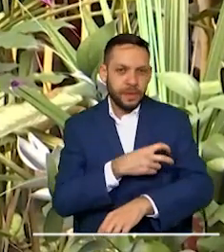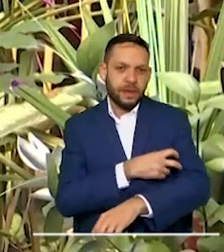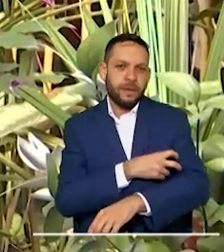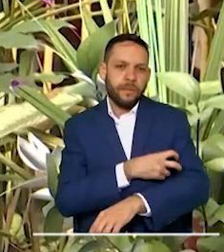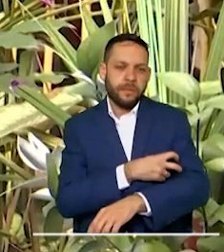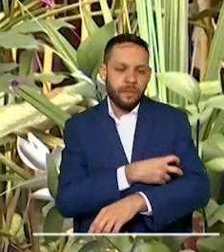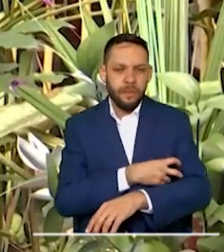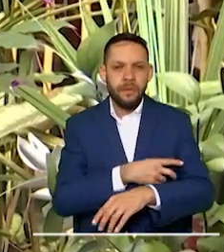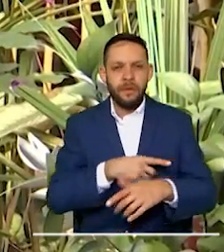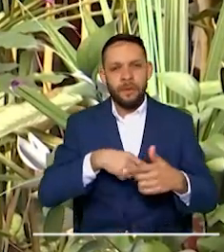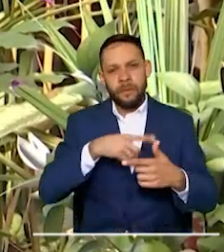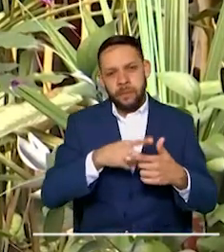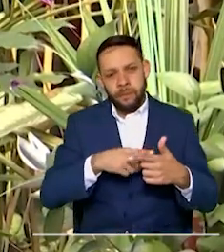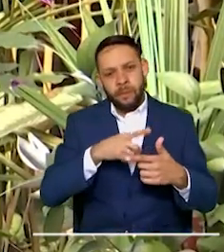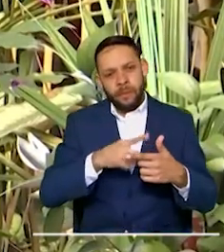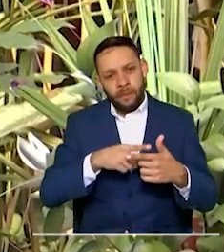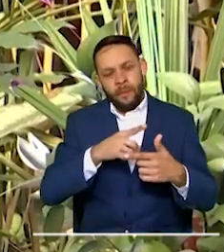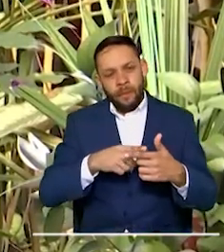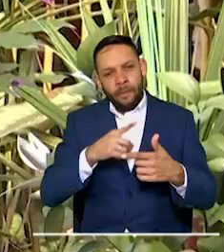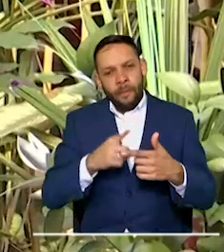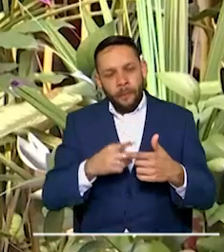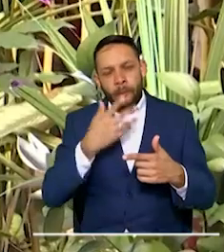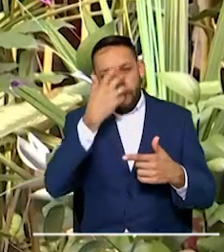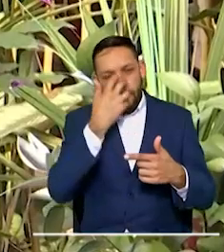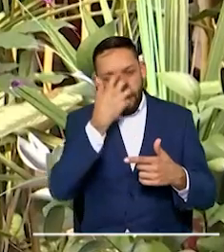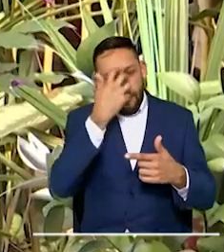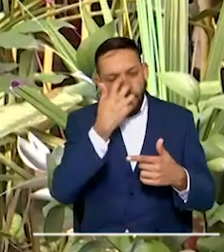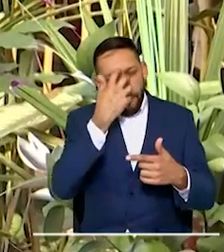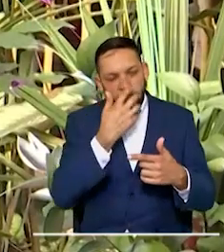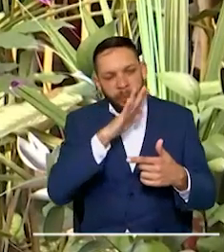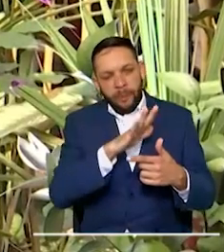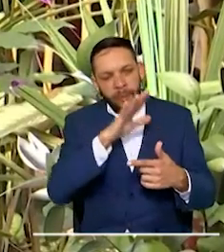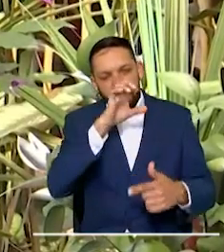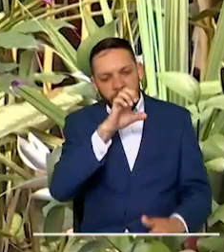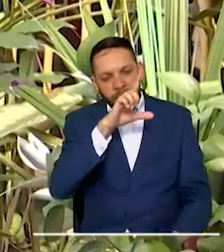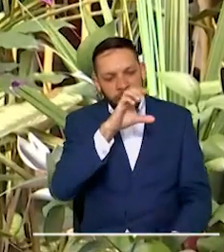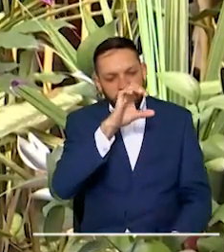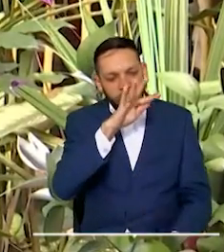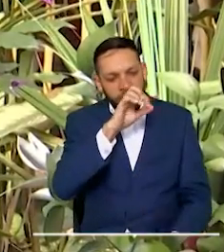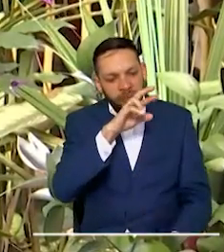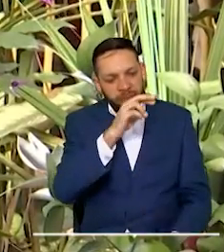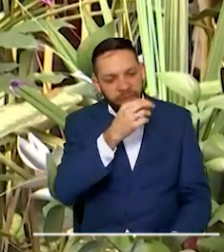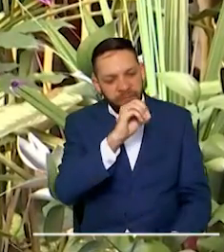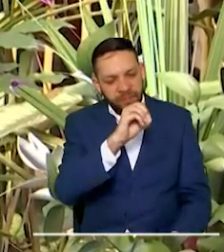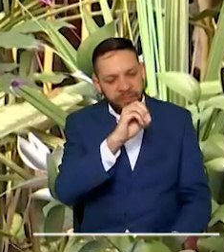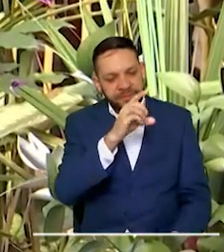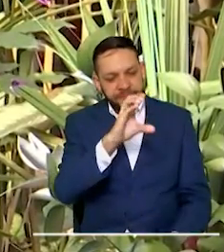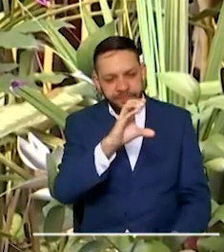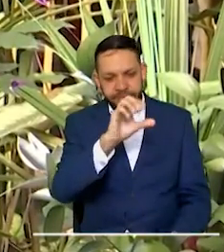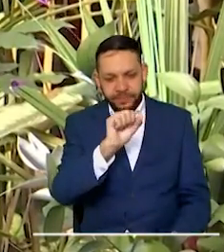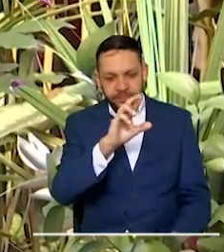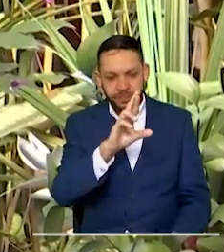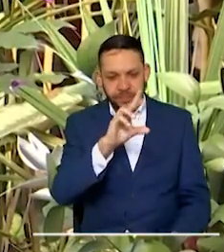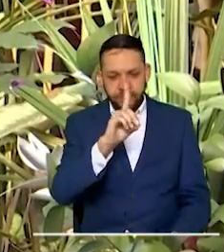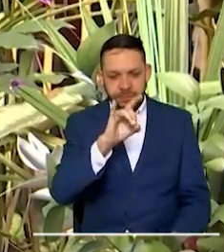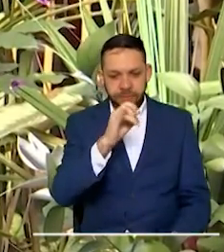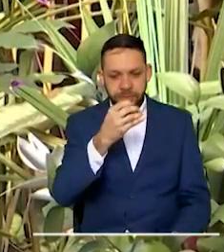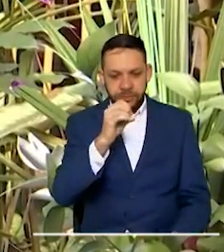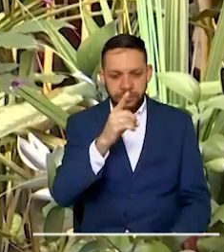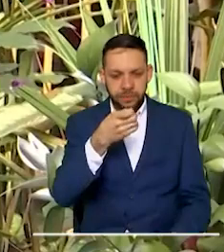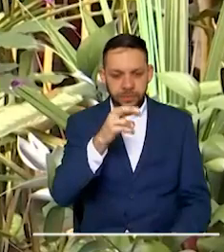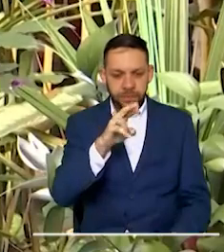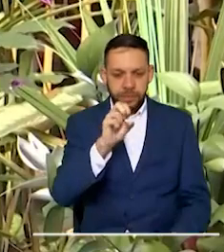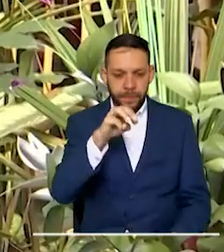con un examen con un electrocardiograma, que es el examen, digamos, siempre de